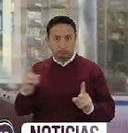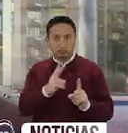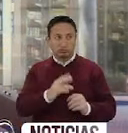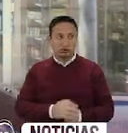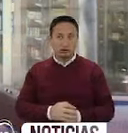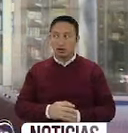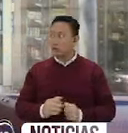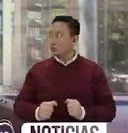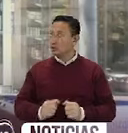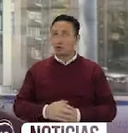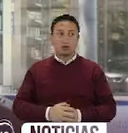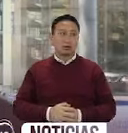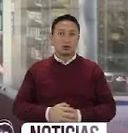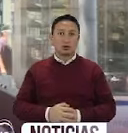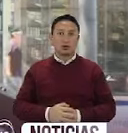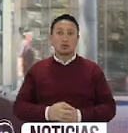proceden